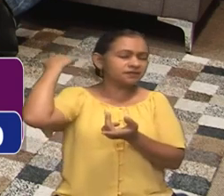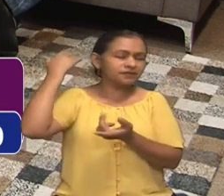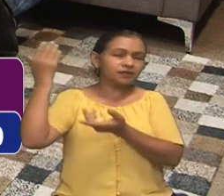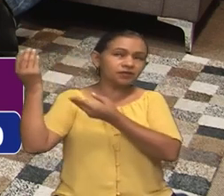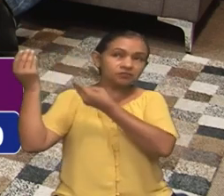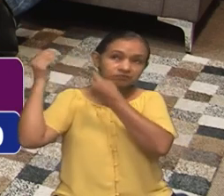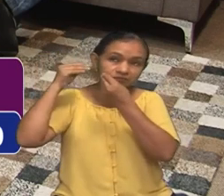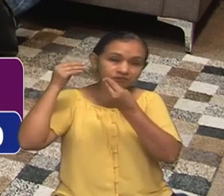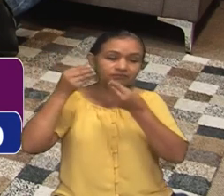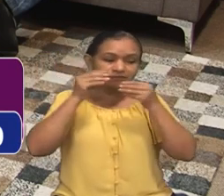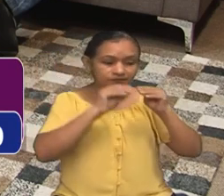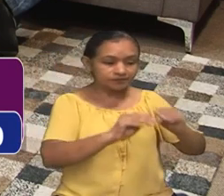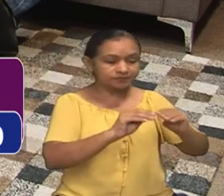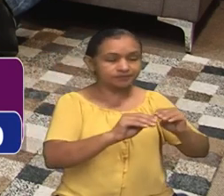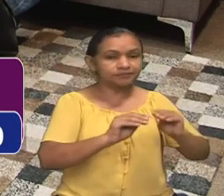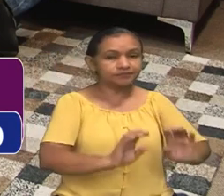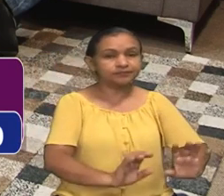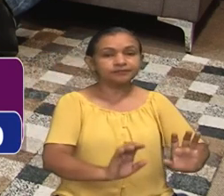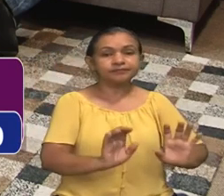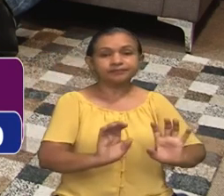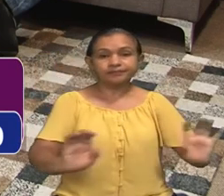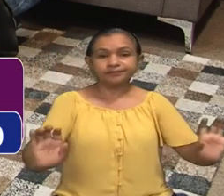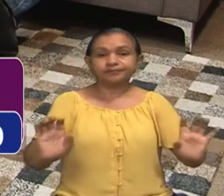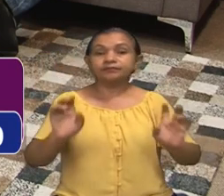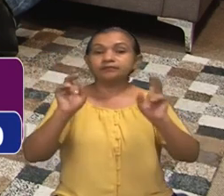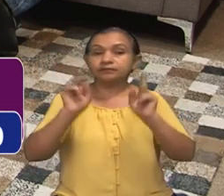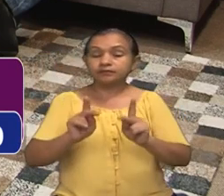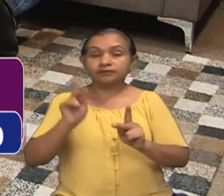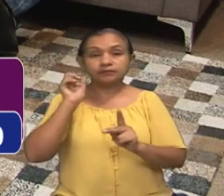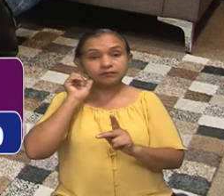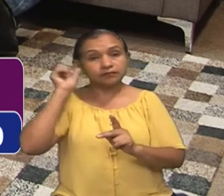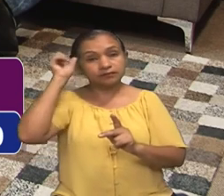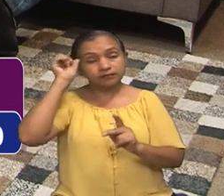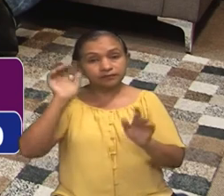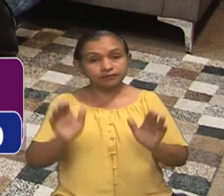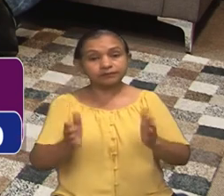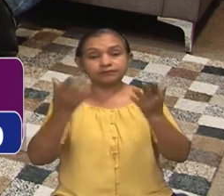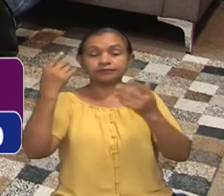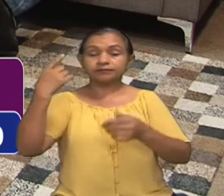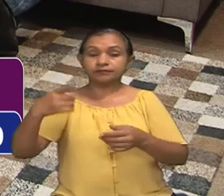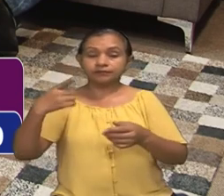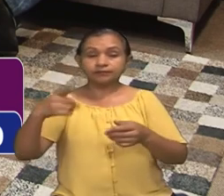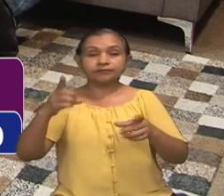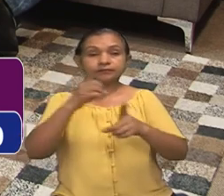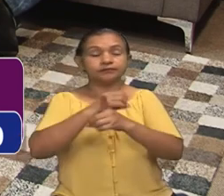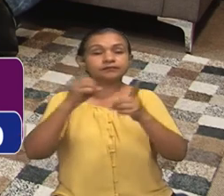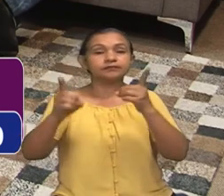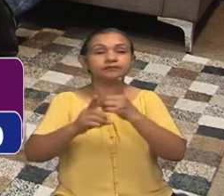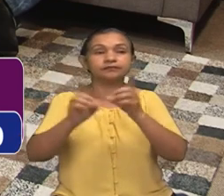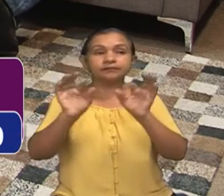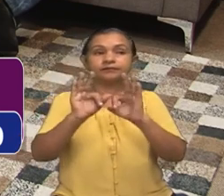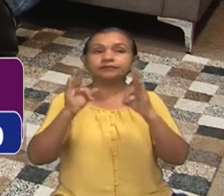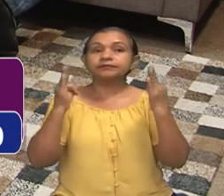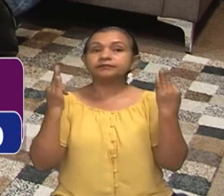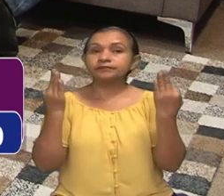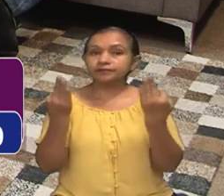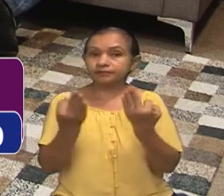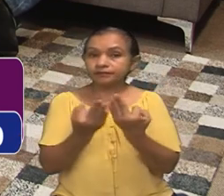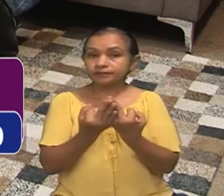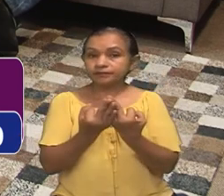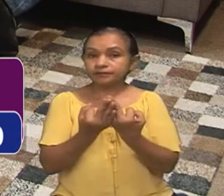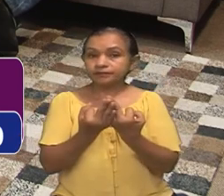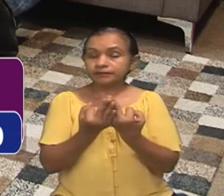los adultos mayores son sujetos que viven, que disfrutan sus derechos y sus deberes en familia. Y en